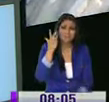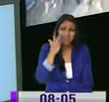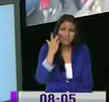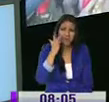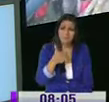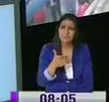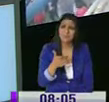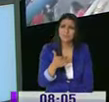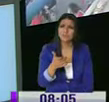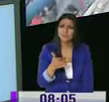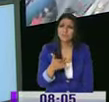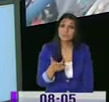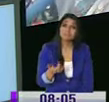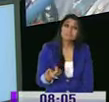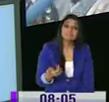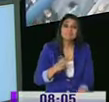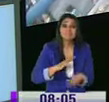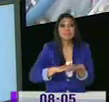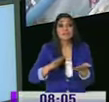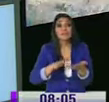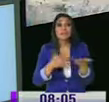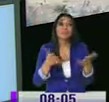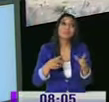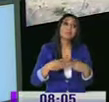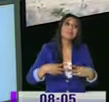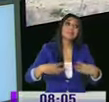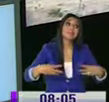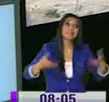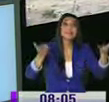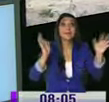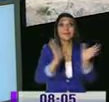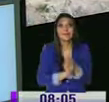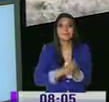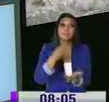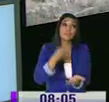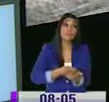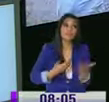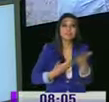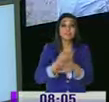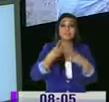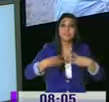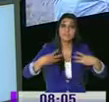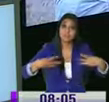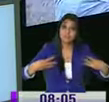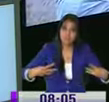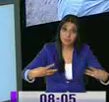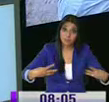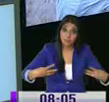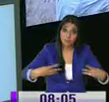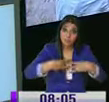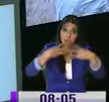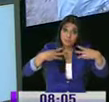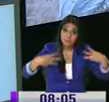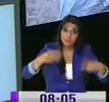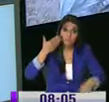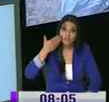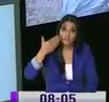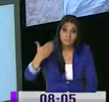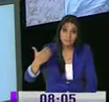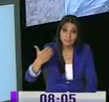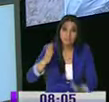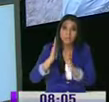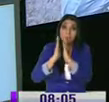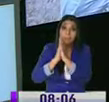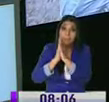tú chicas no nos dimos cuenta no ha habido material hay que comprar nuevo para comprar nuevo los vecinos no saben que hay que pedir